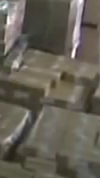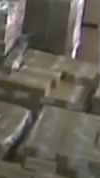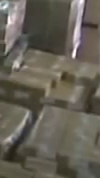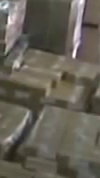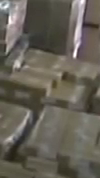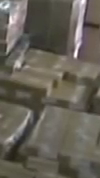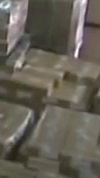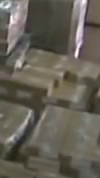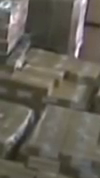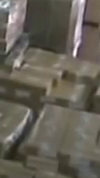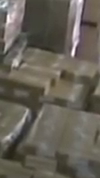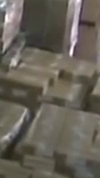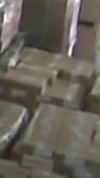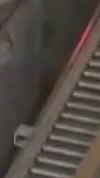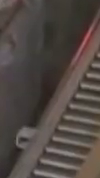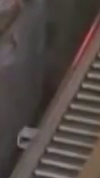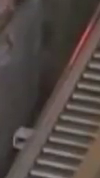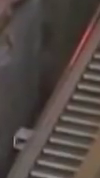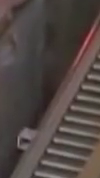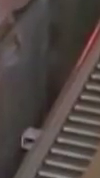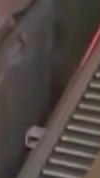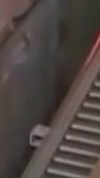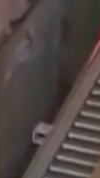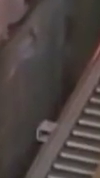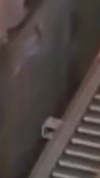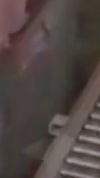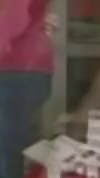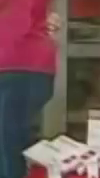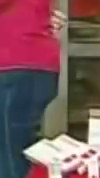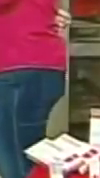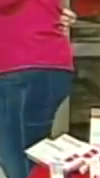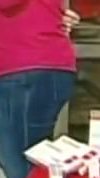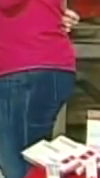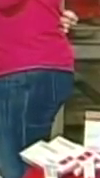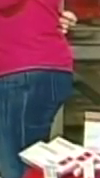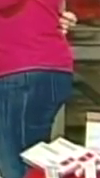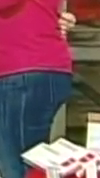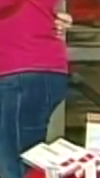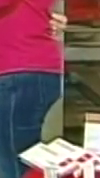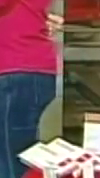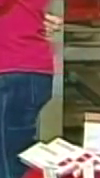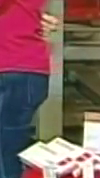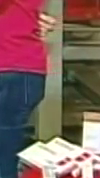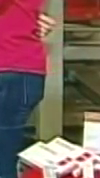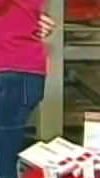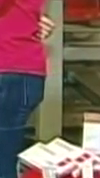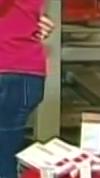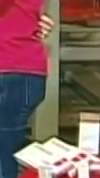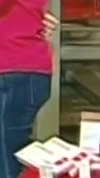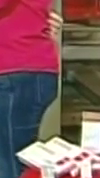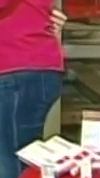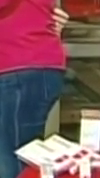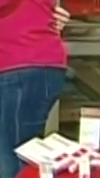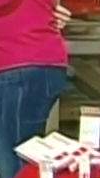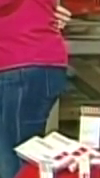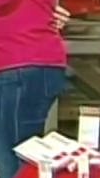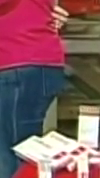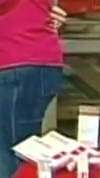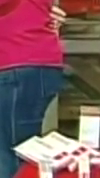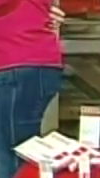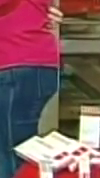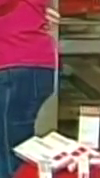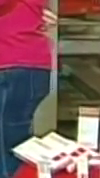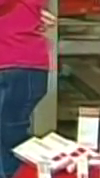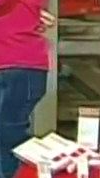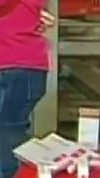en este he venido a supervisar personalmente el motor farmacéutico, que es uno de los motores